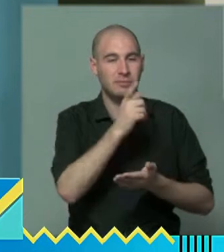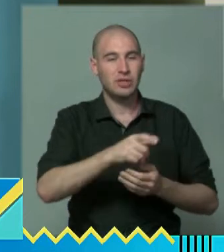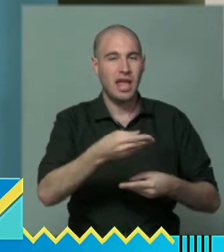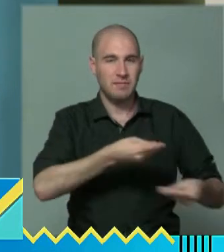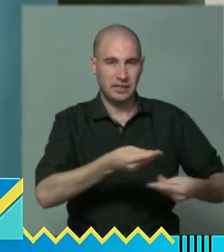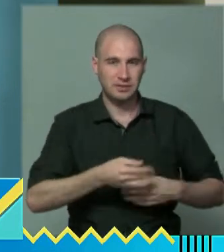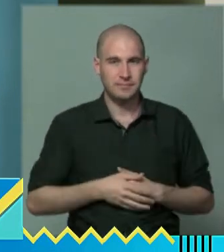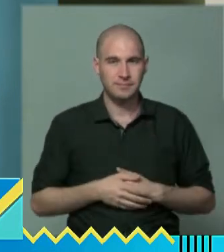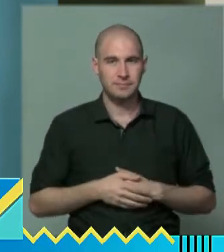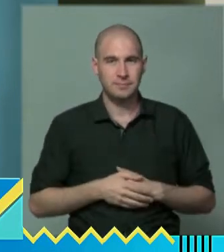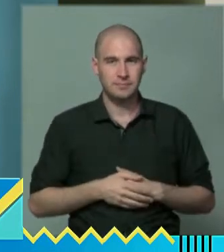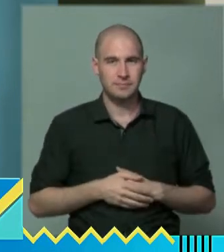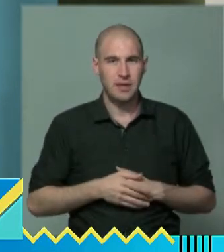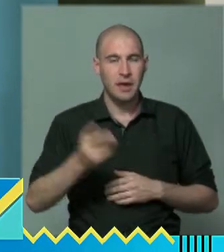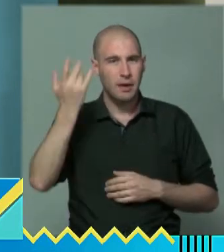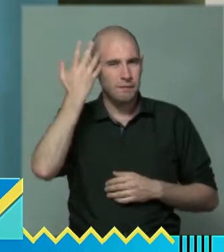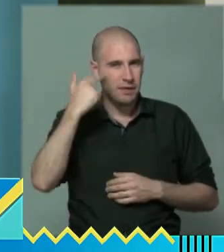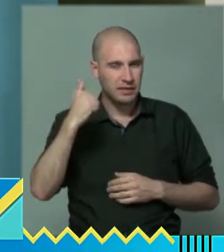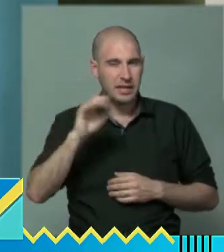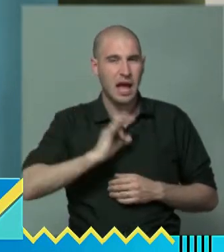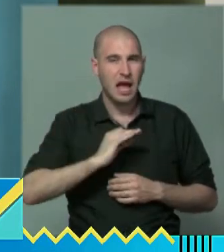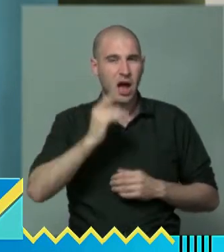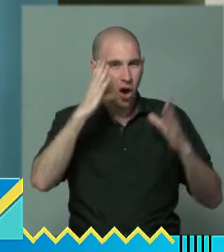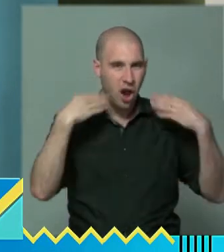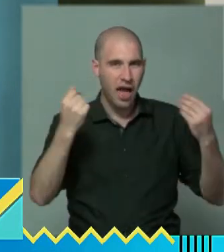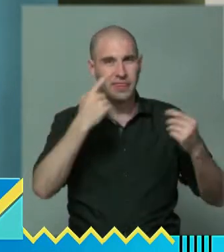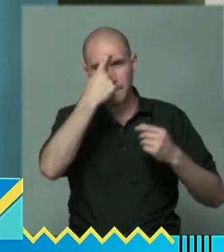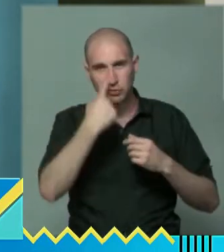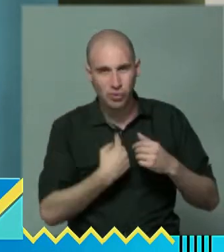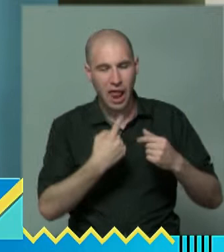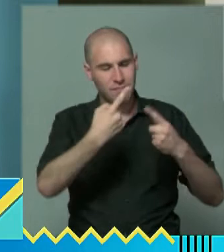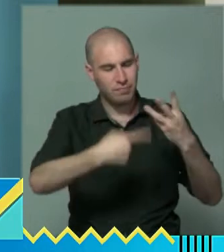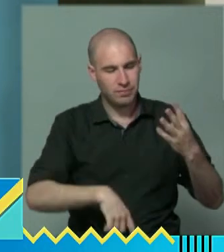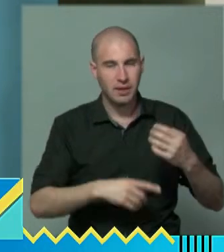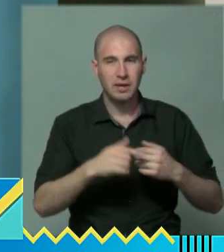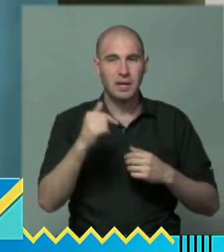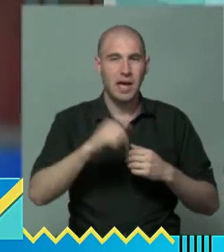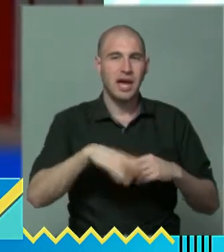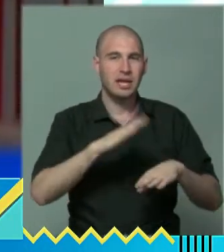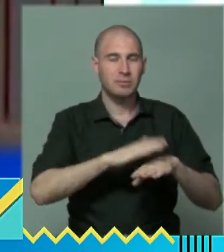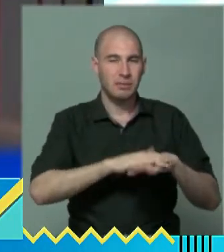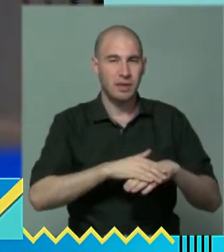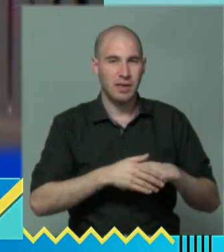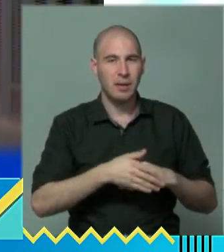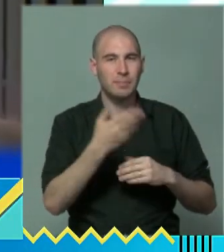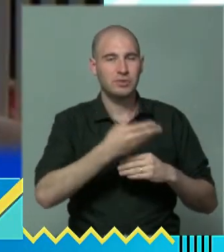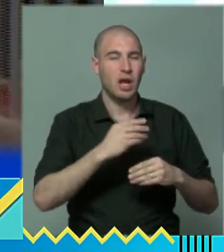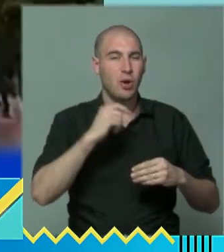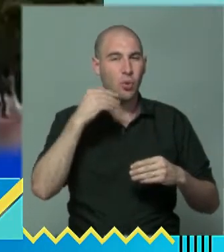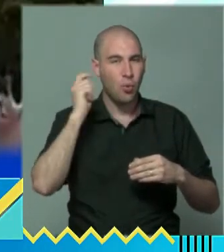jurídicas. En Francia, en Holanda, en Portugal, etcétera, está implementada la responsabilidad penal de las personas